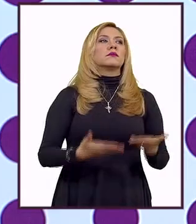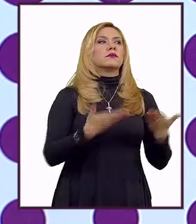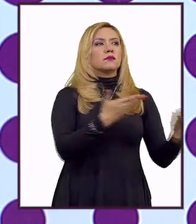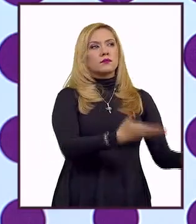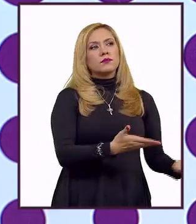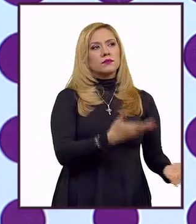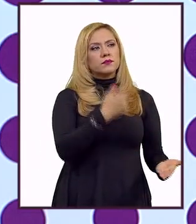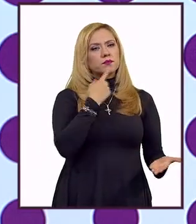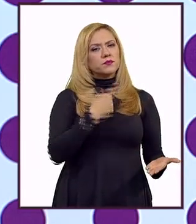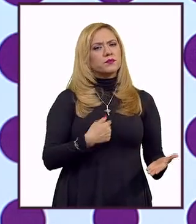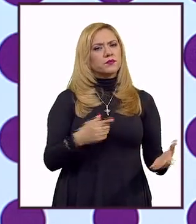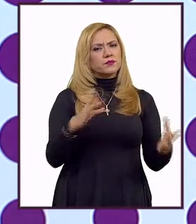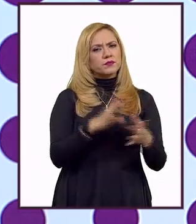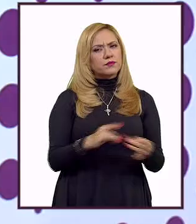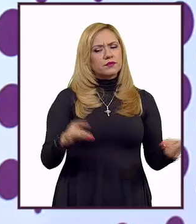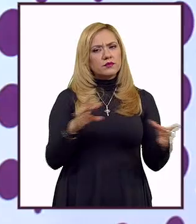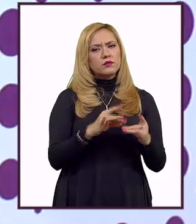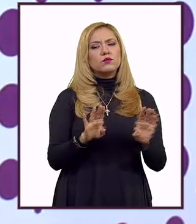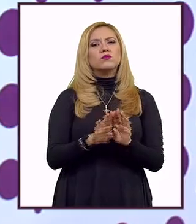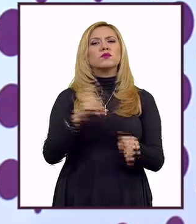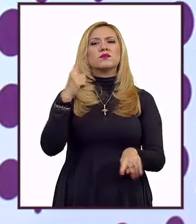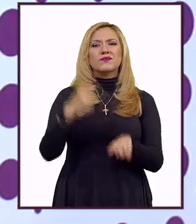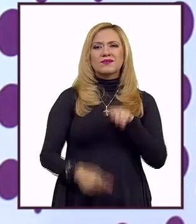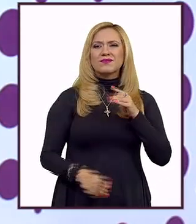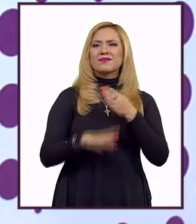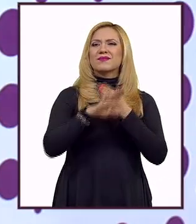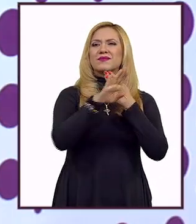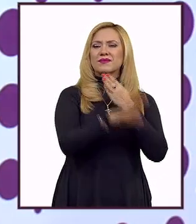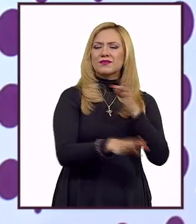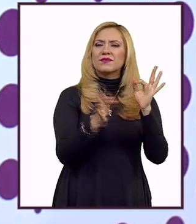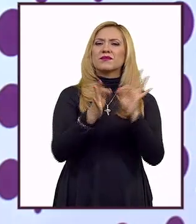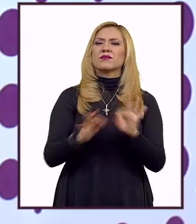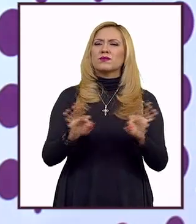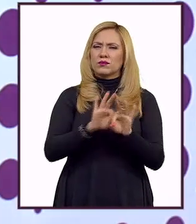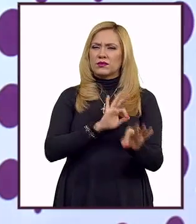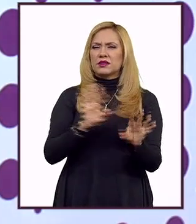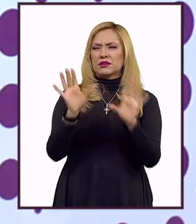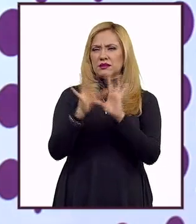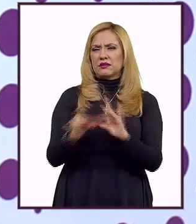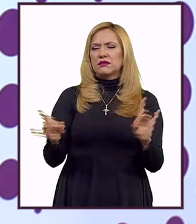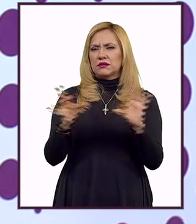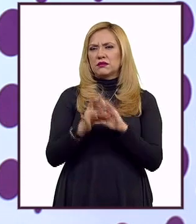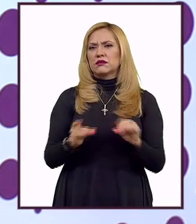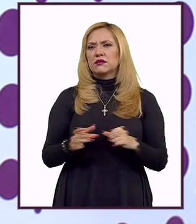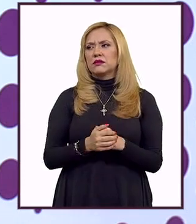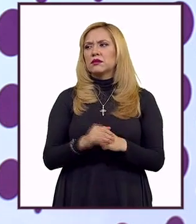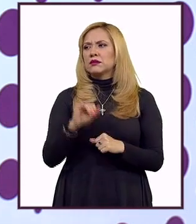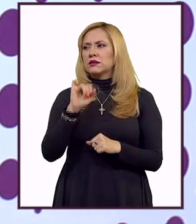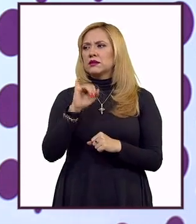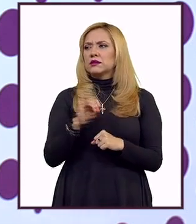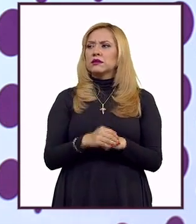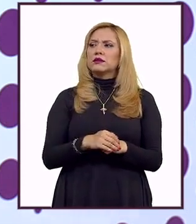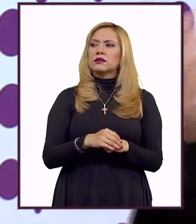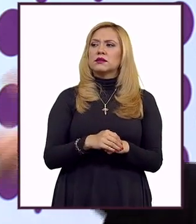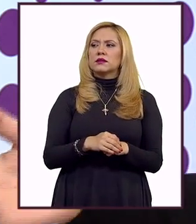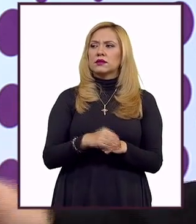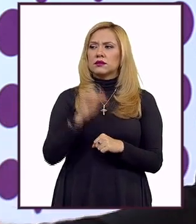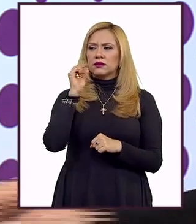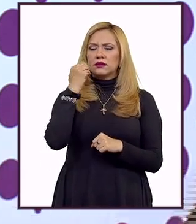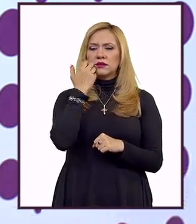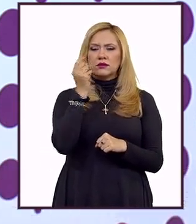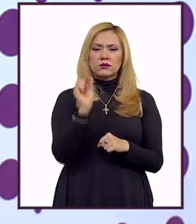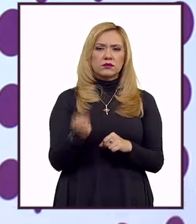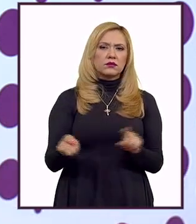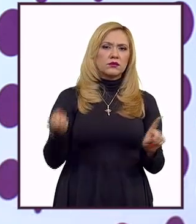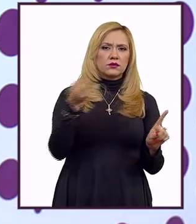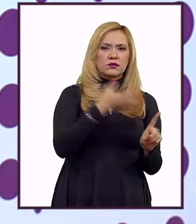intervención previa sobre la prevención de la tortura y la importancia. ¿Podrías ahondar sobre ese tema? Claro que sí, Roberto. Antes también me gustaría un poco